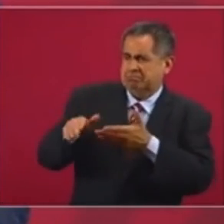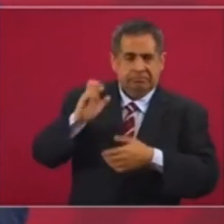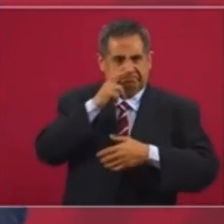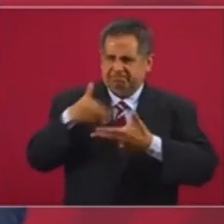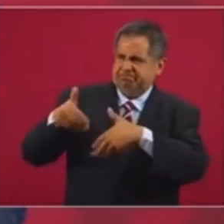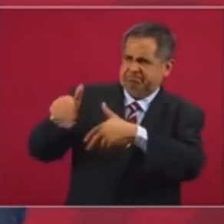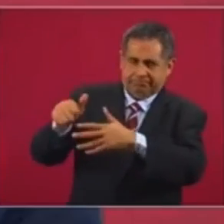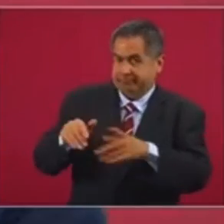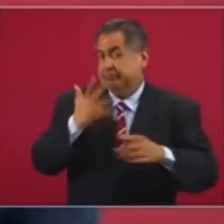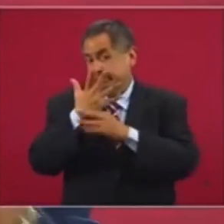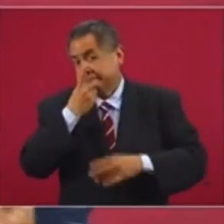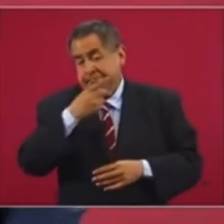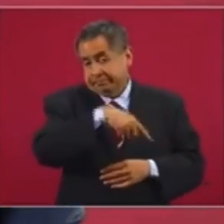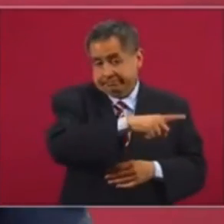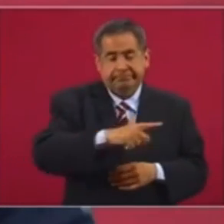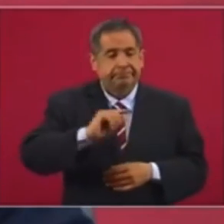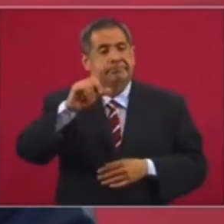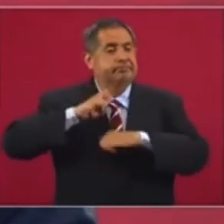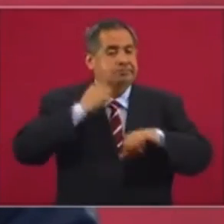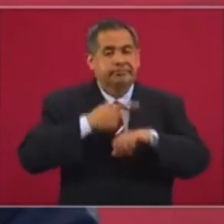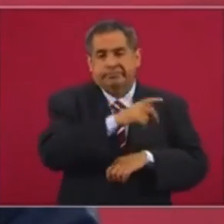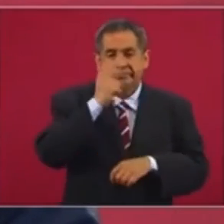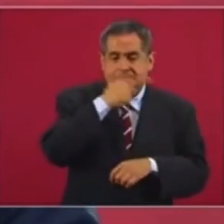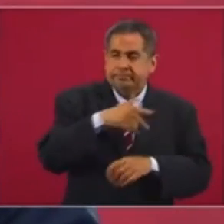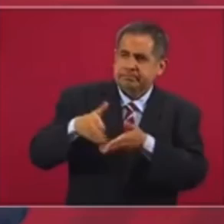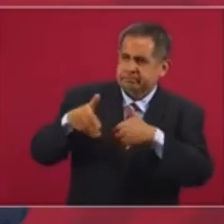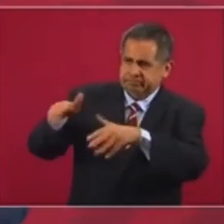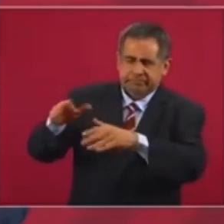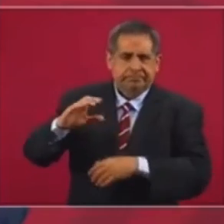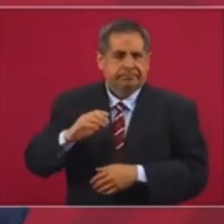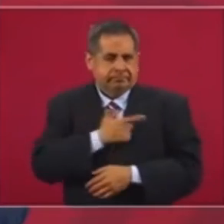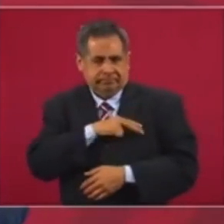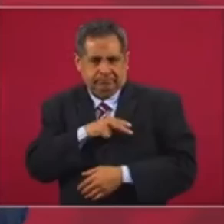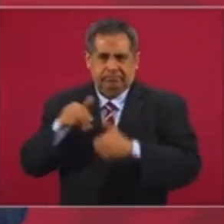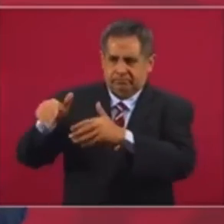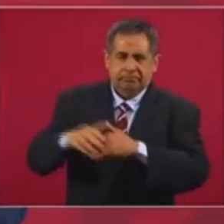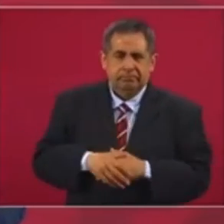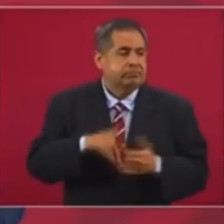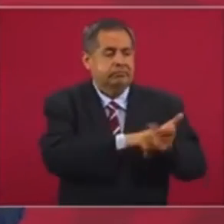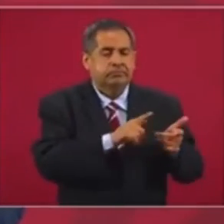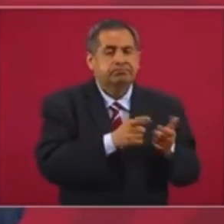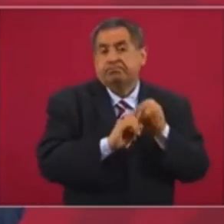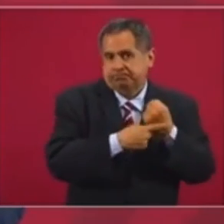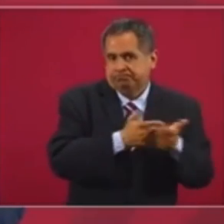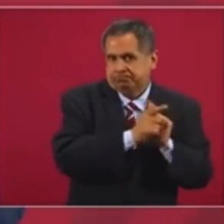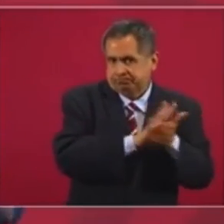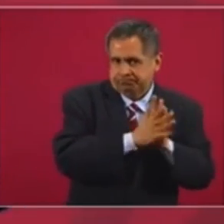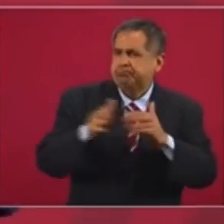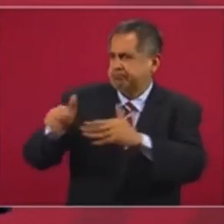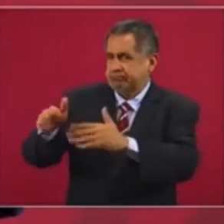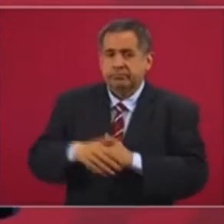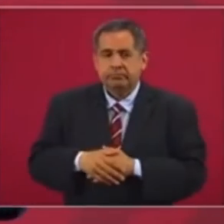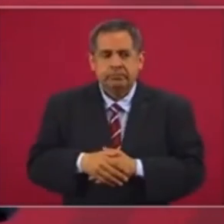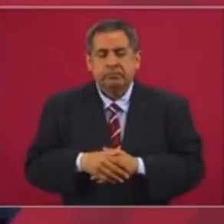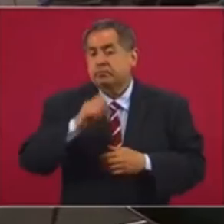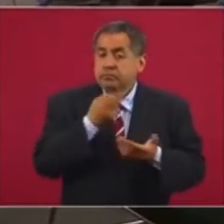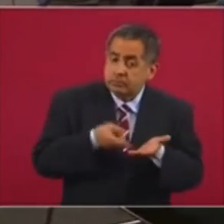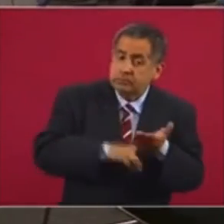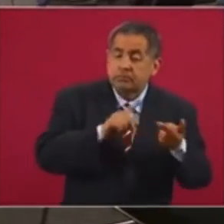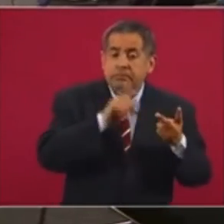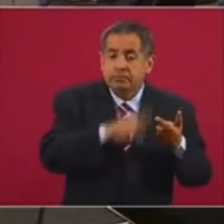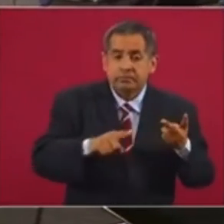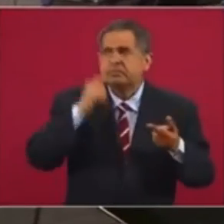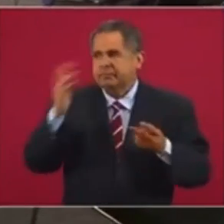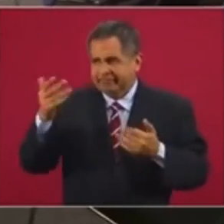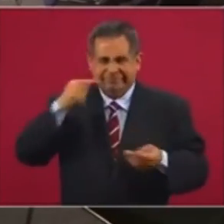Chihuahua, desde las autoridades de Chihuahua y los grupos de intereses creados. Y por el otro lado quieren que